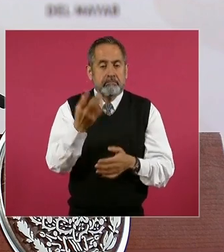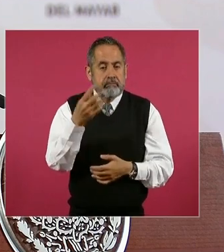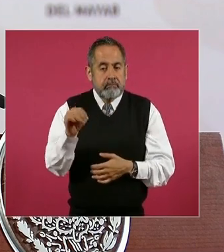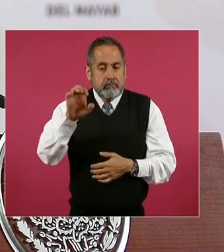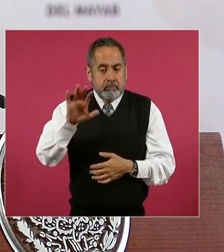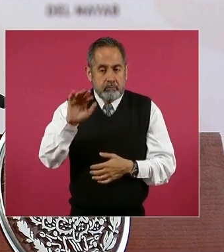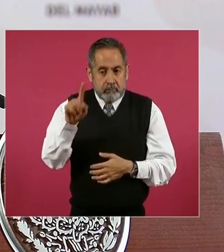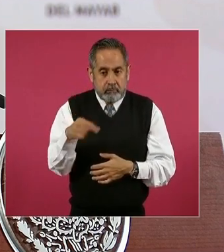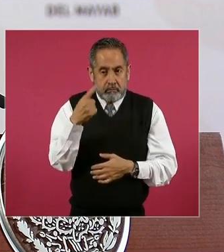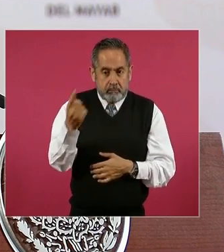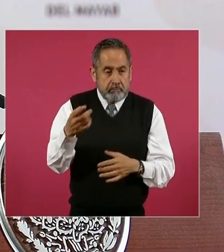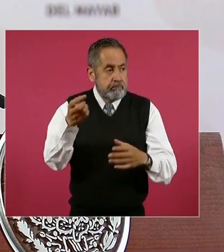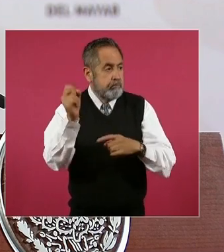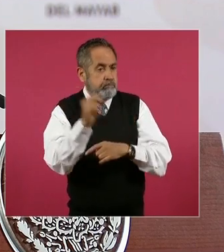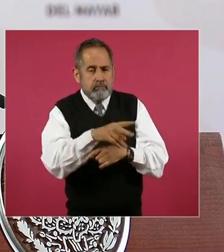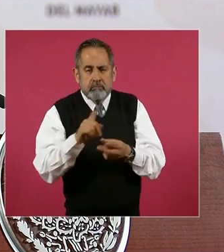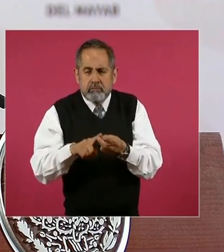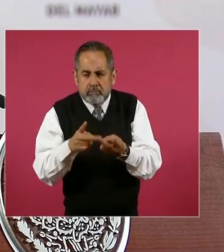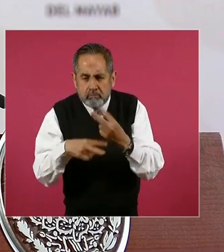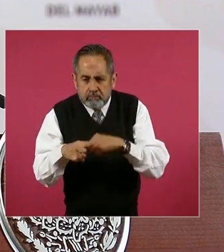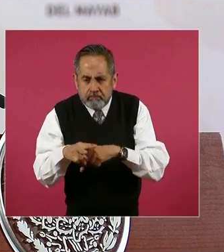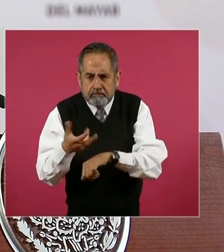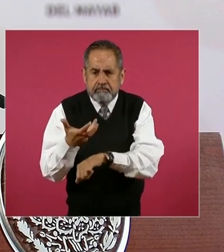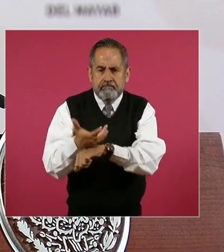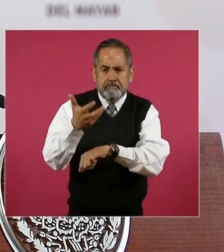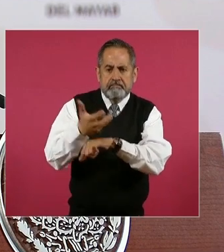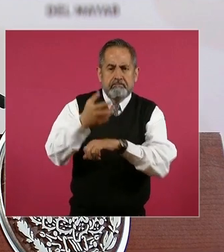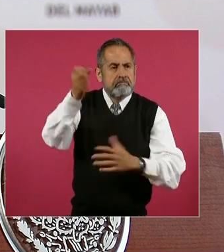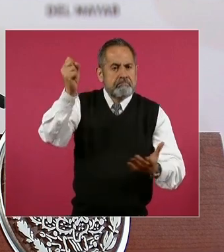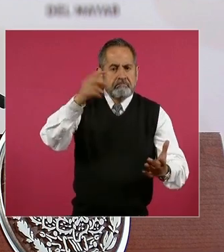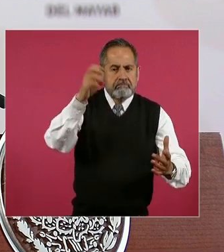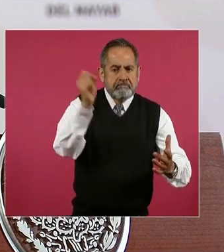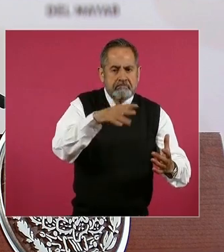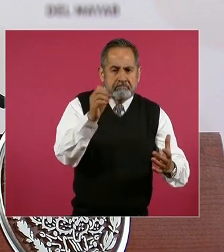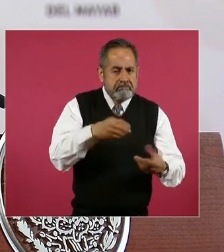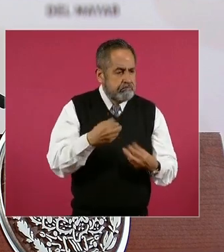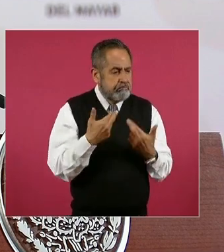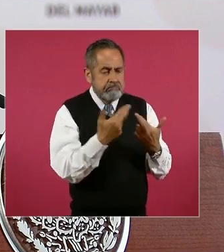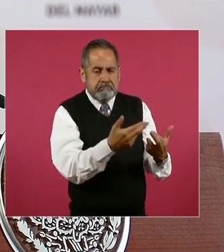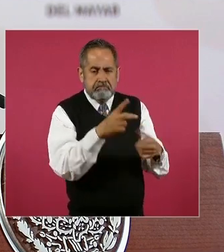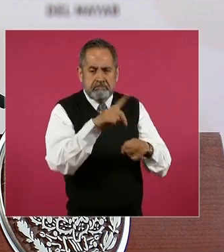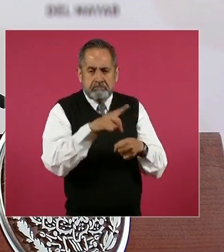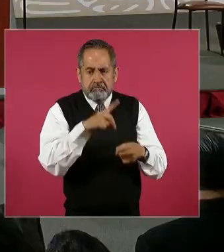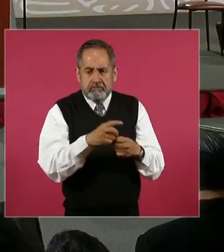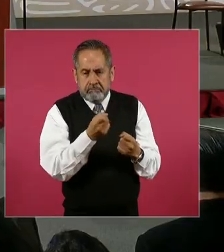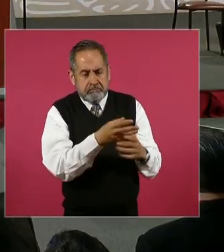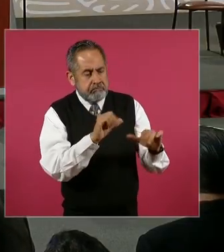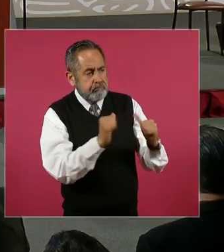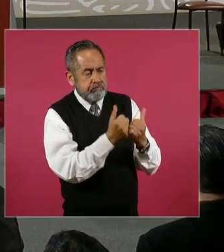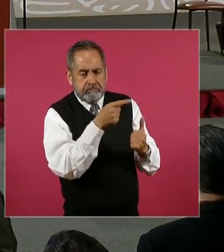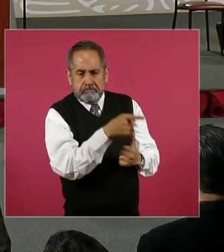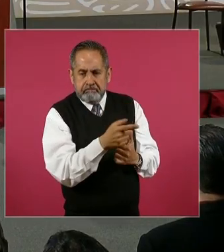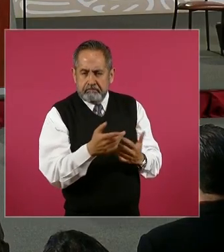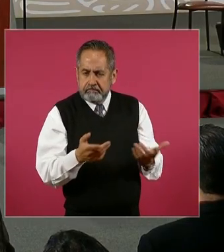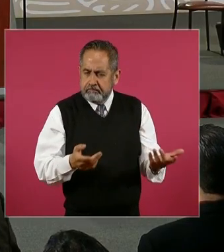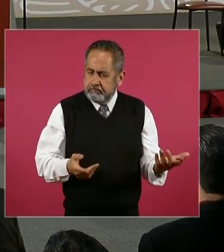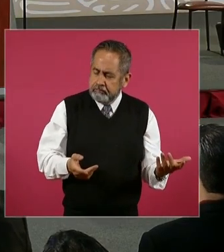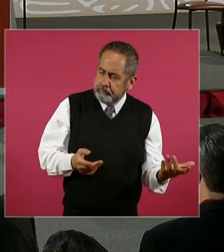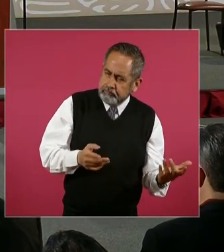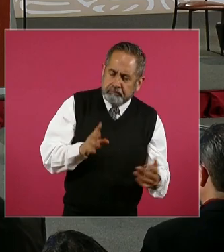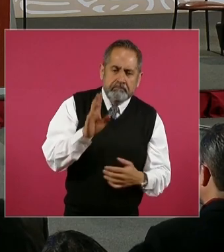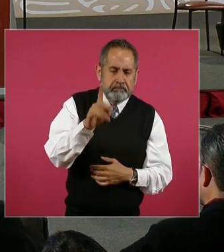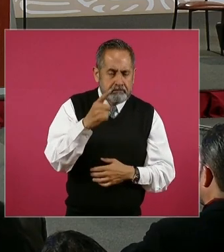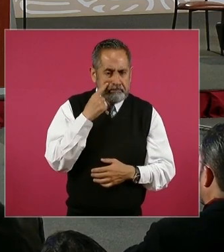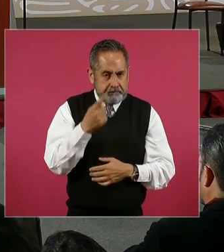1,195 procedentes de los Estados Unidos de América ahora bien a